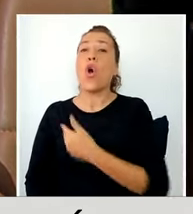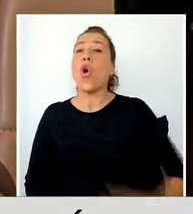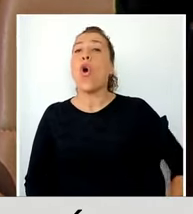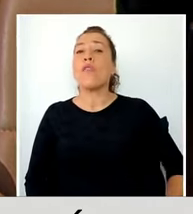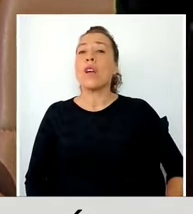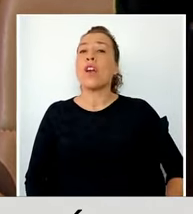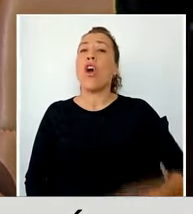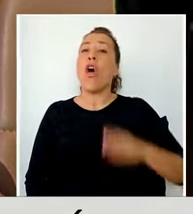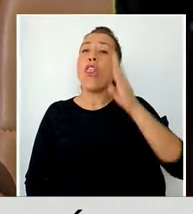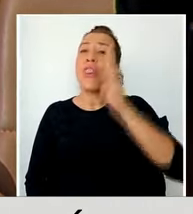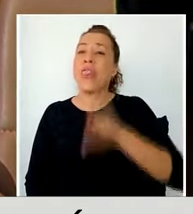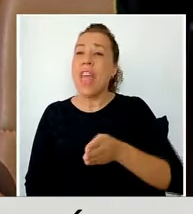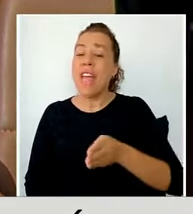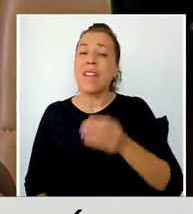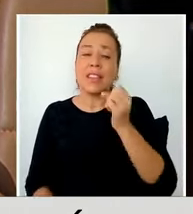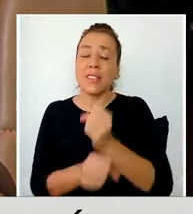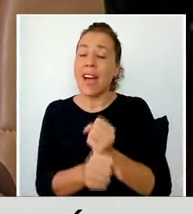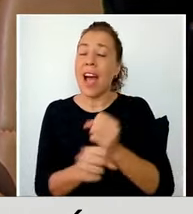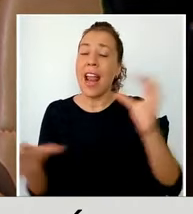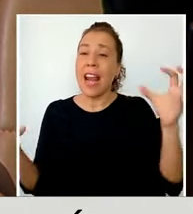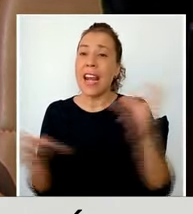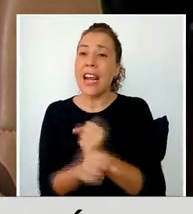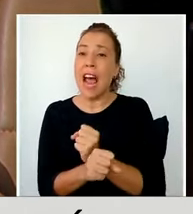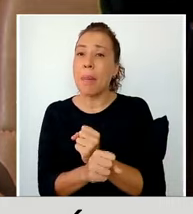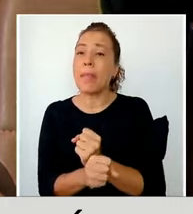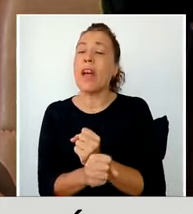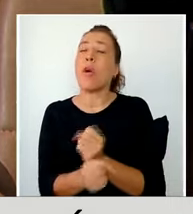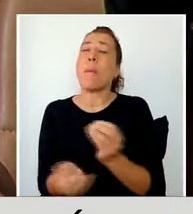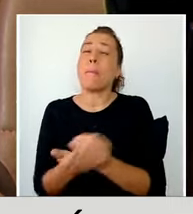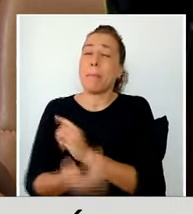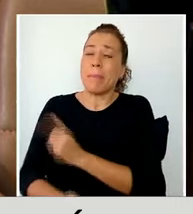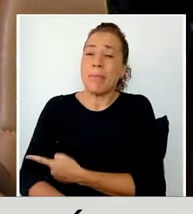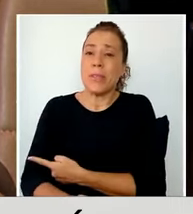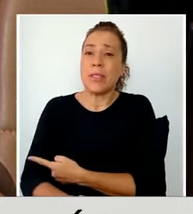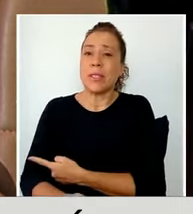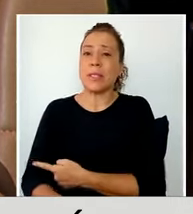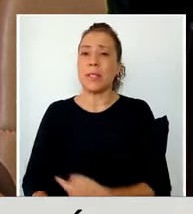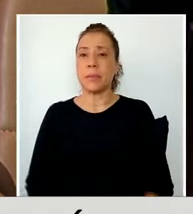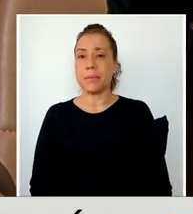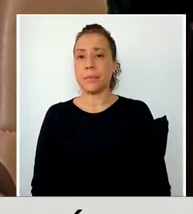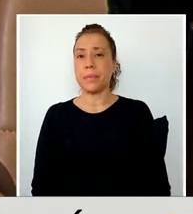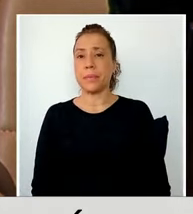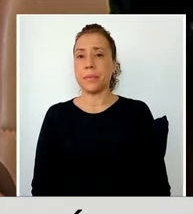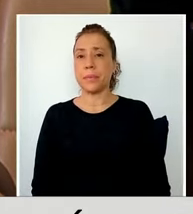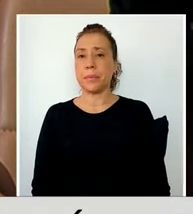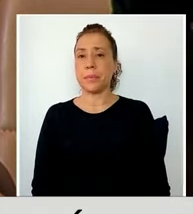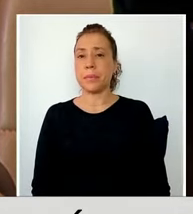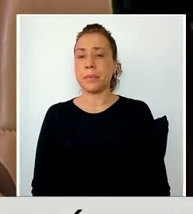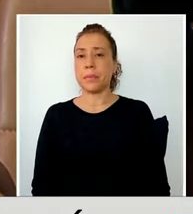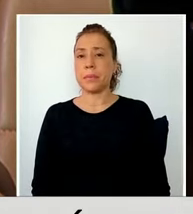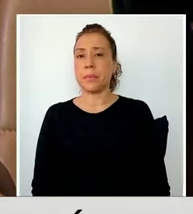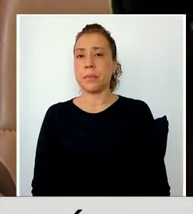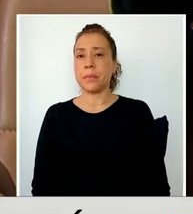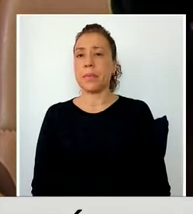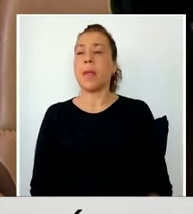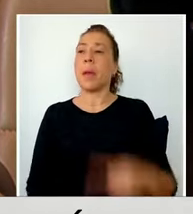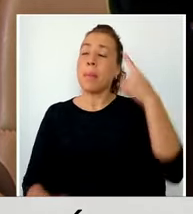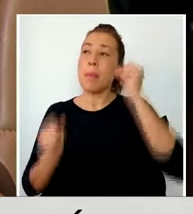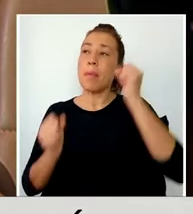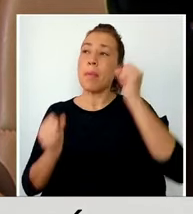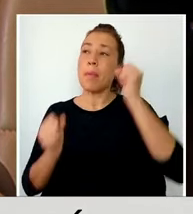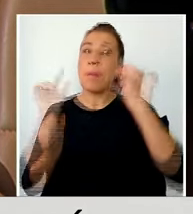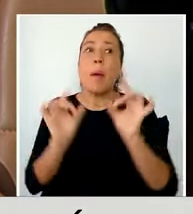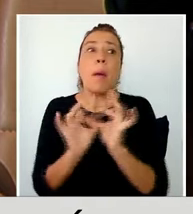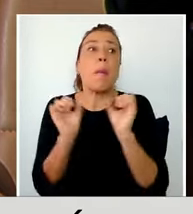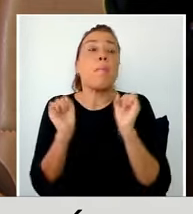intervenir rápidamente con mucha fuerza justamente con las medidas para mitigar posibles situaciones